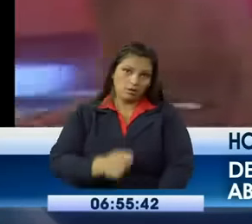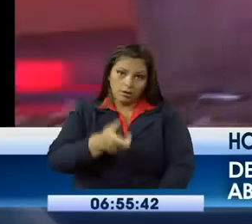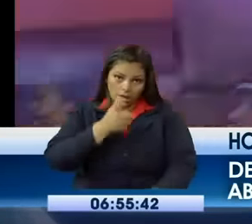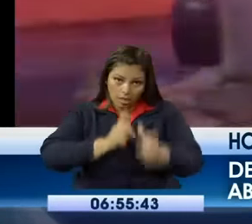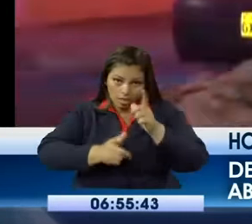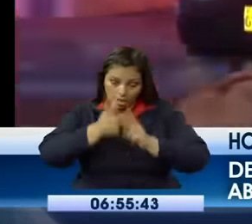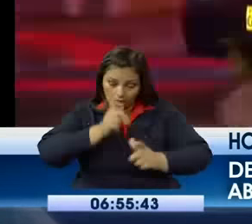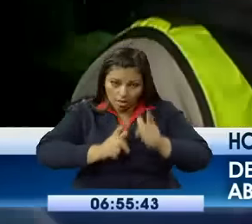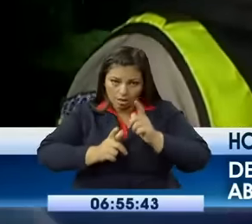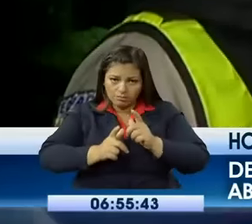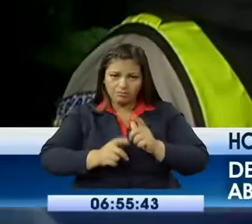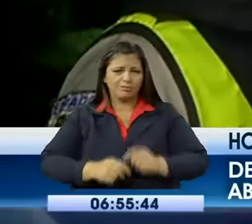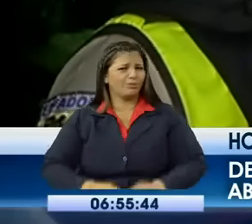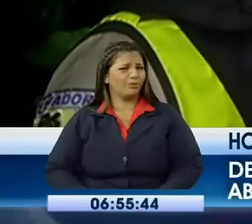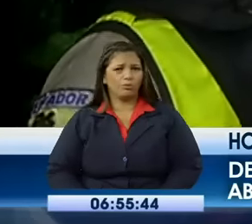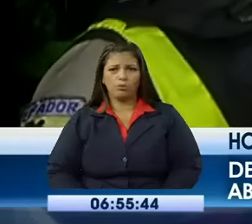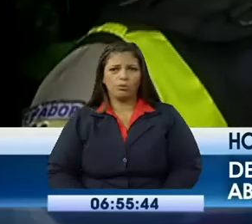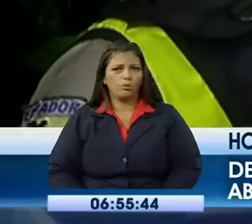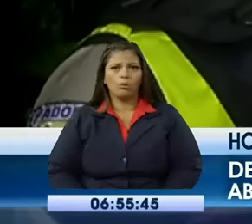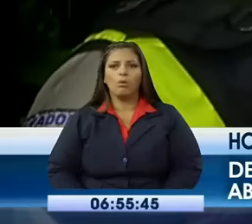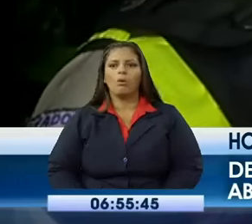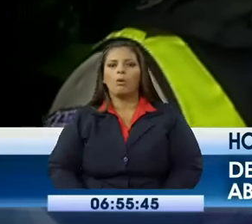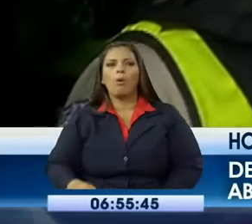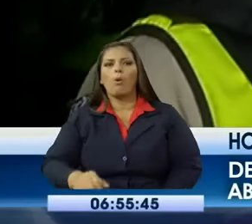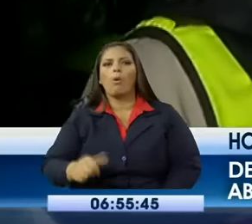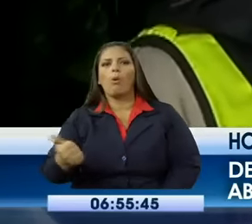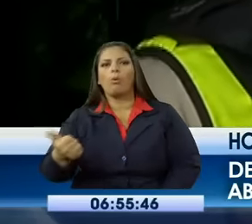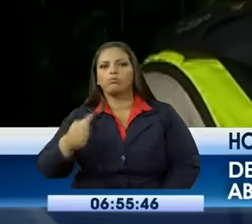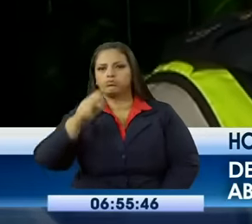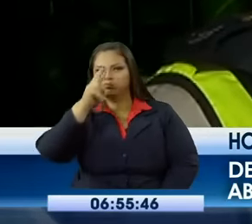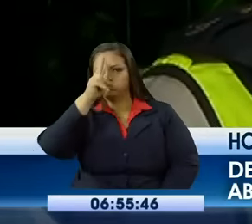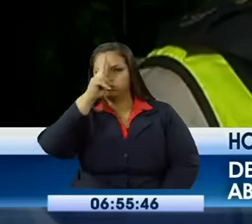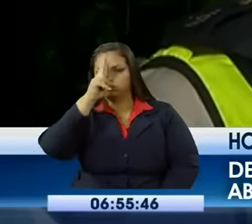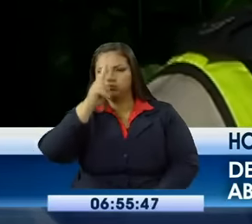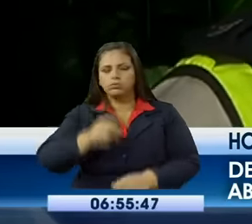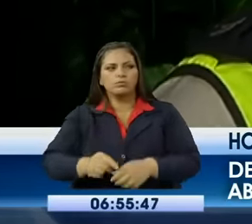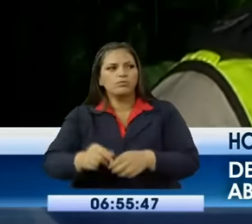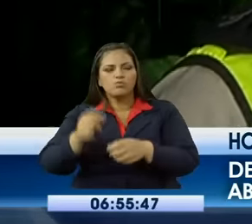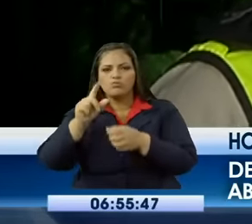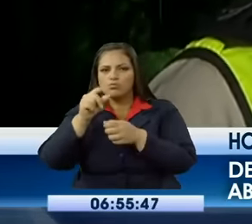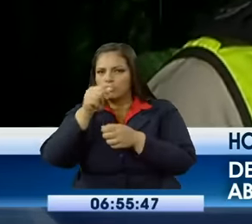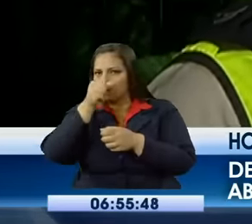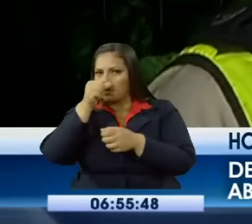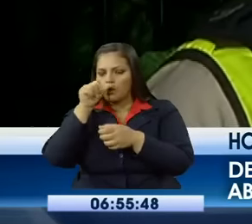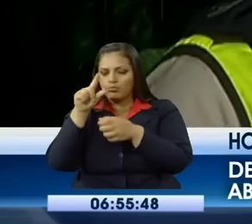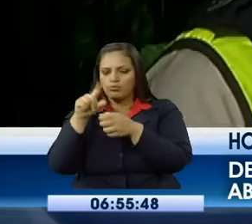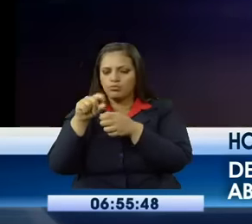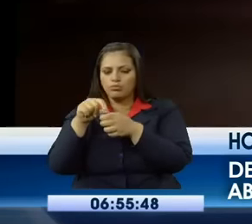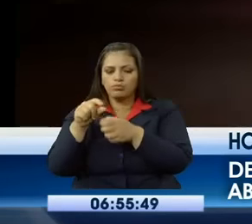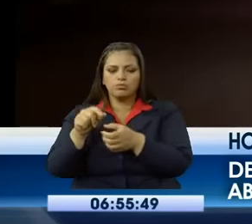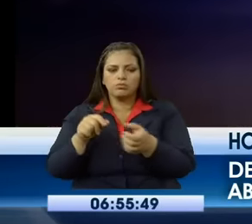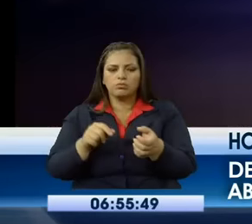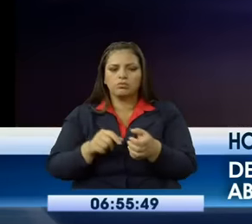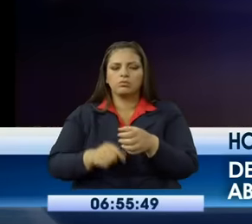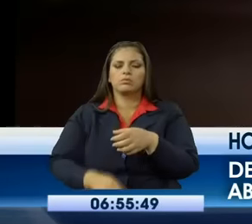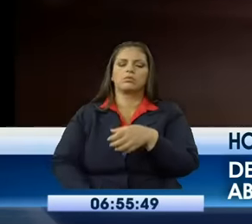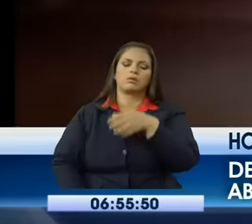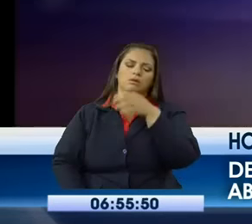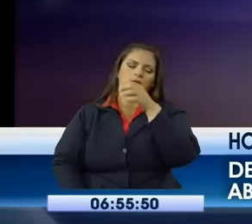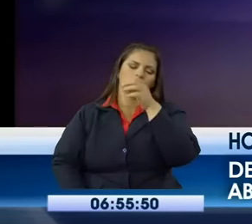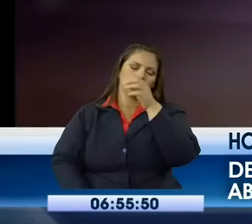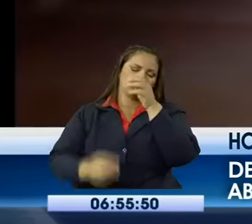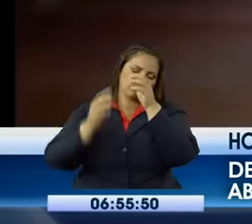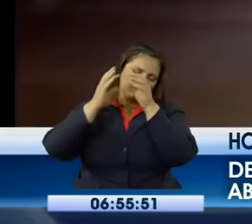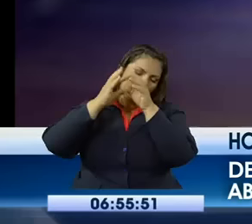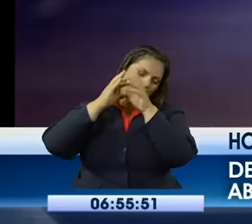a Luis Bernaza. En el momento que nos encontramos en circulación normal, nos percatamos de dicho ciudadano. El hallazgo